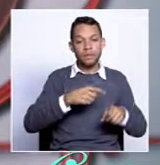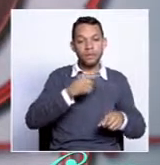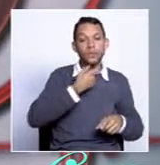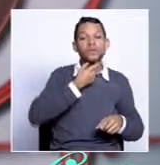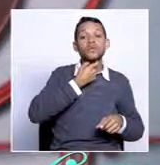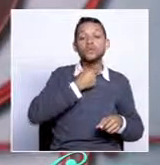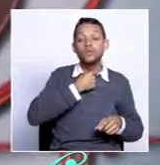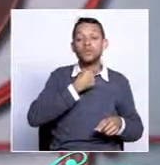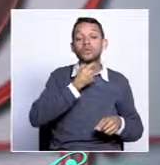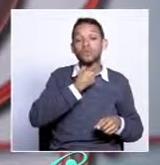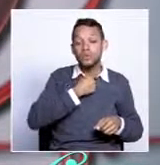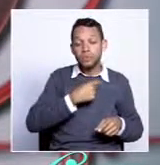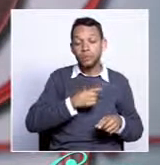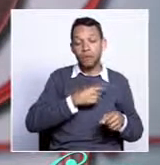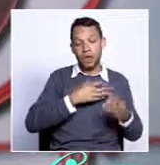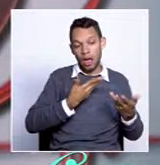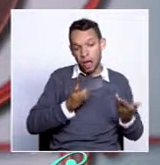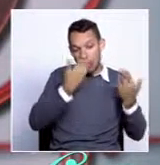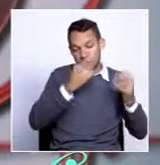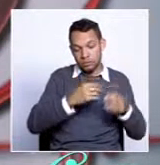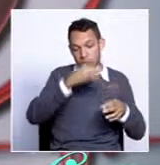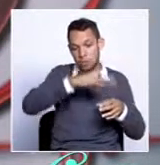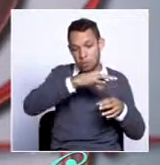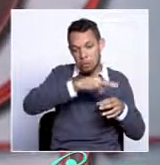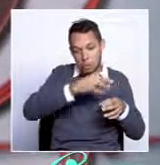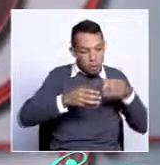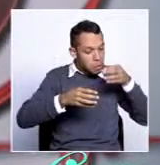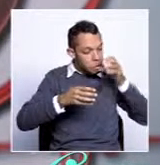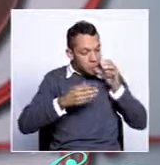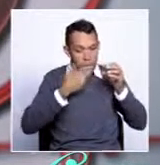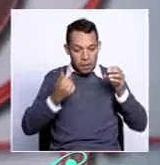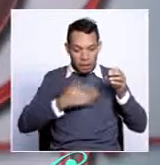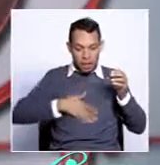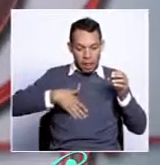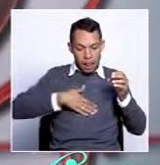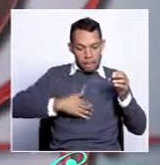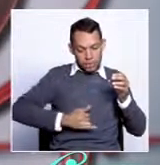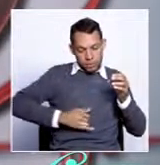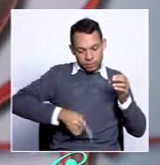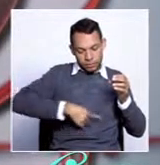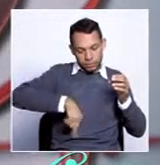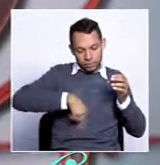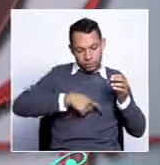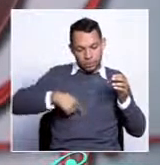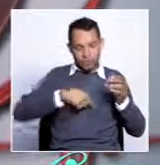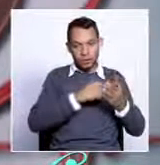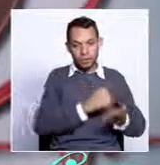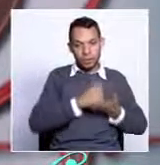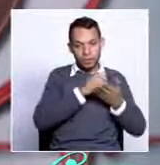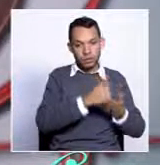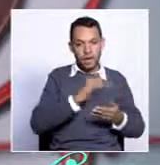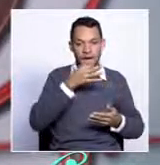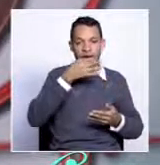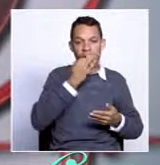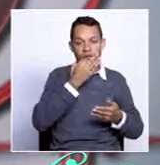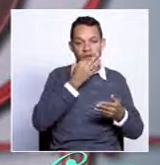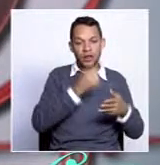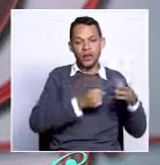casos en vez de mandar algo caliente una aromática que le mejore la digestión a la persona le estaban dando un café con